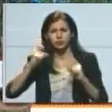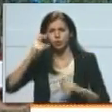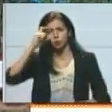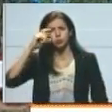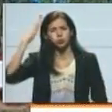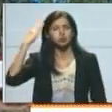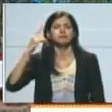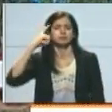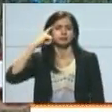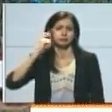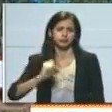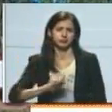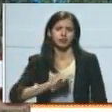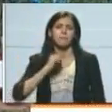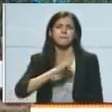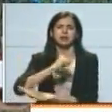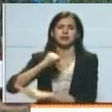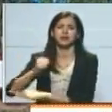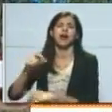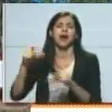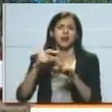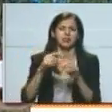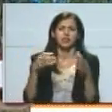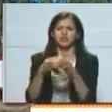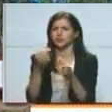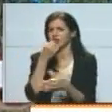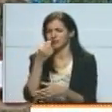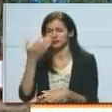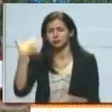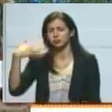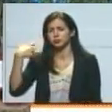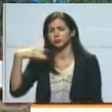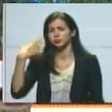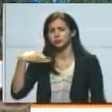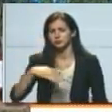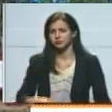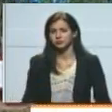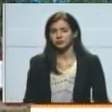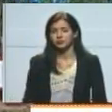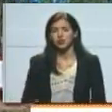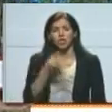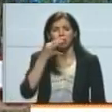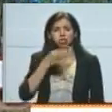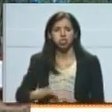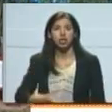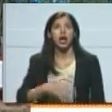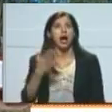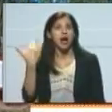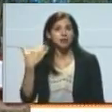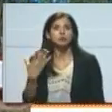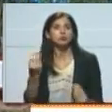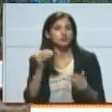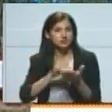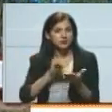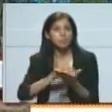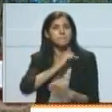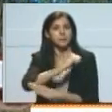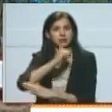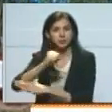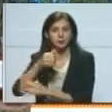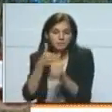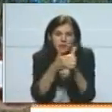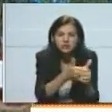sabe de asesinato. Los Adecos y los Copellanos, esos sí persiguieron gente aquí y los asesinaron. Cuando uno ve